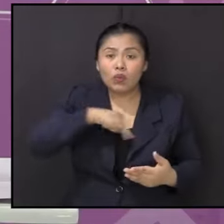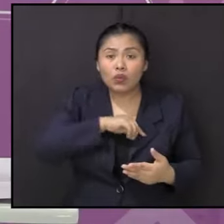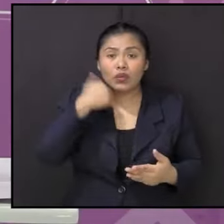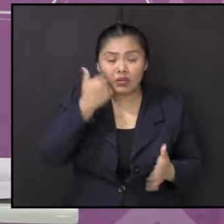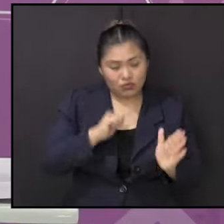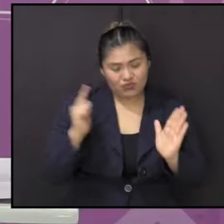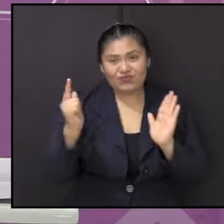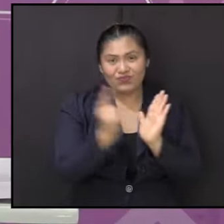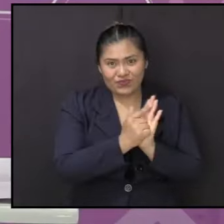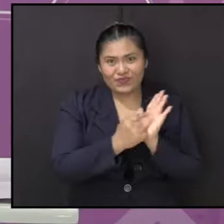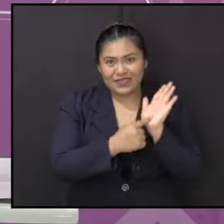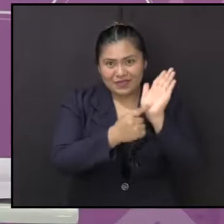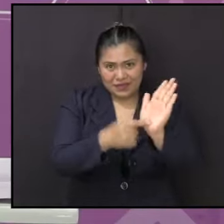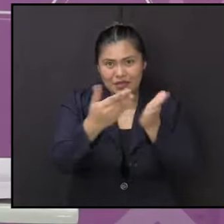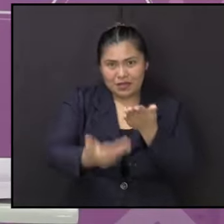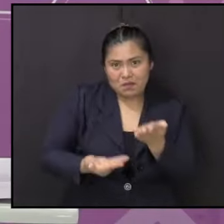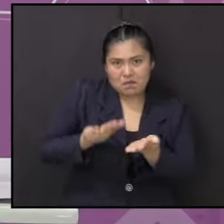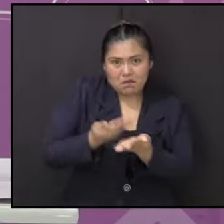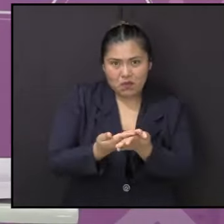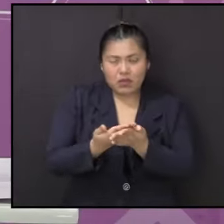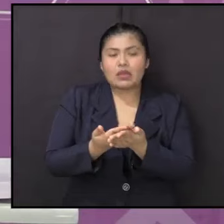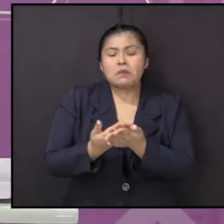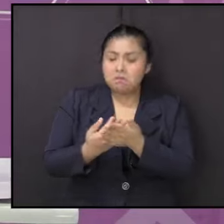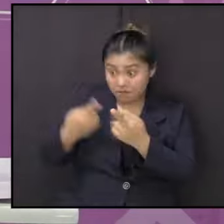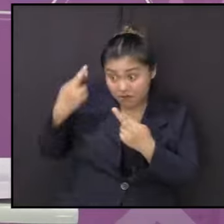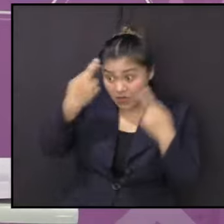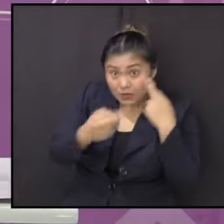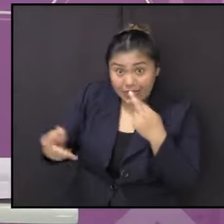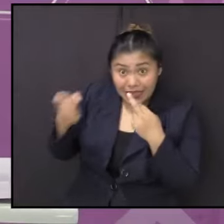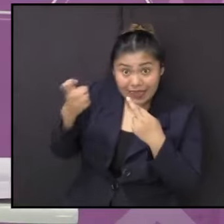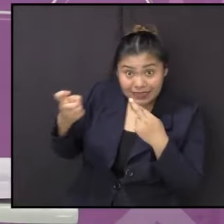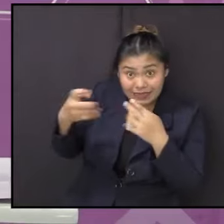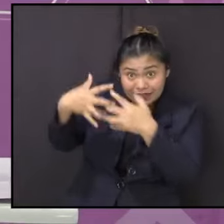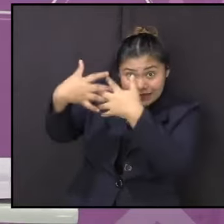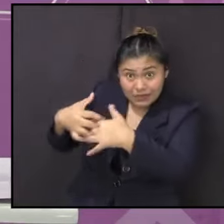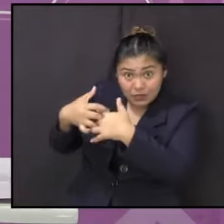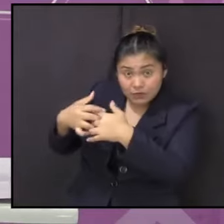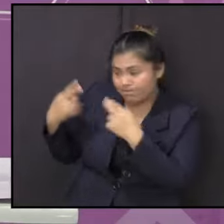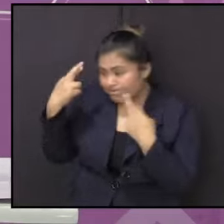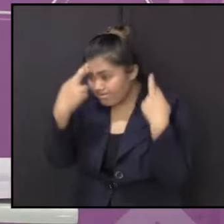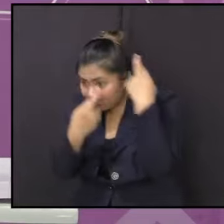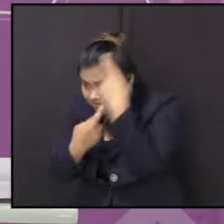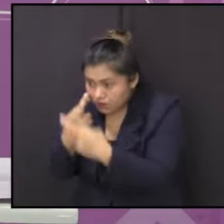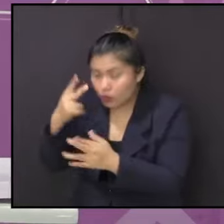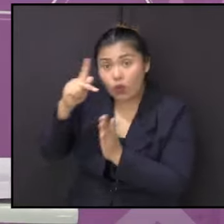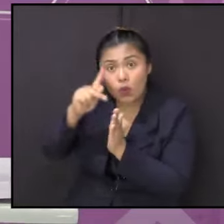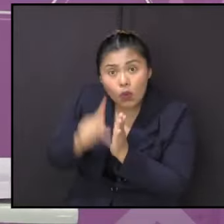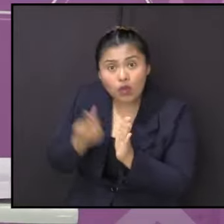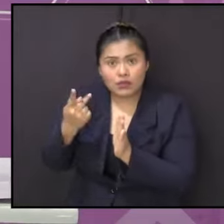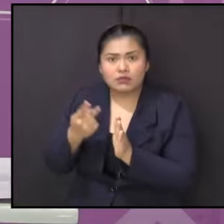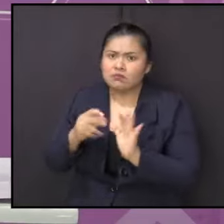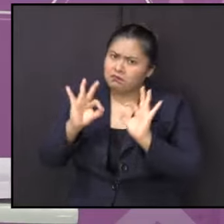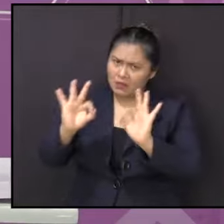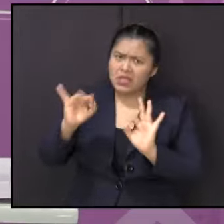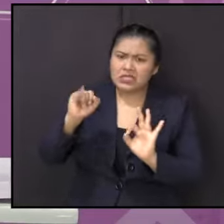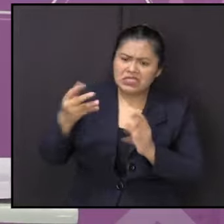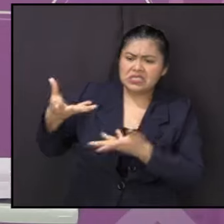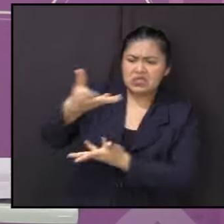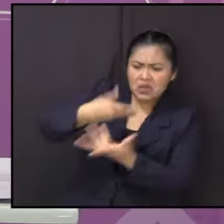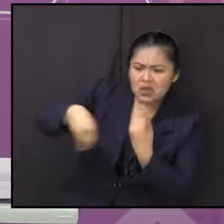ley que queremos proponer también puedan ser revisadas y supervisadas, porque si bien es una inversión que trae economía local, también debe de